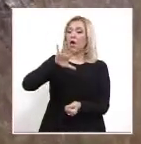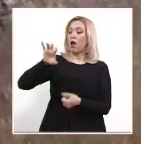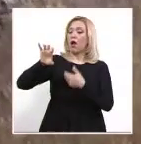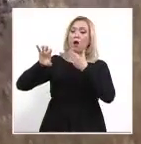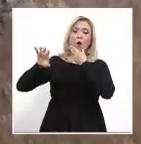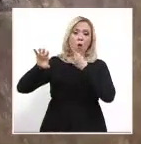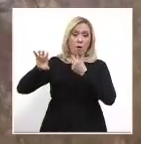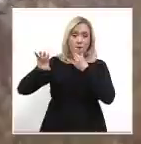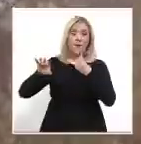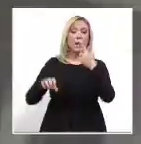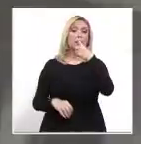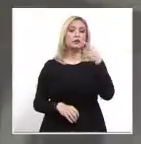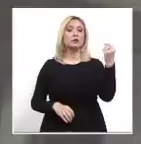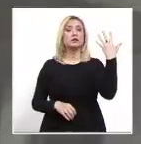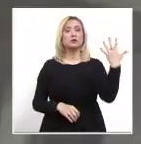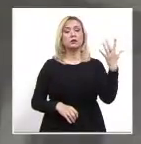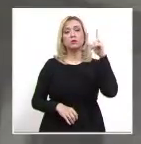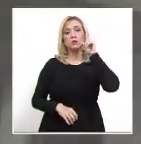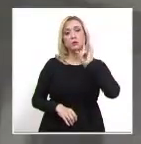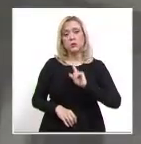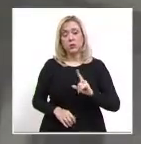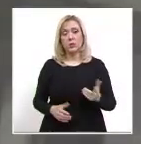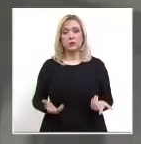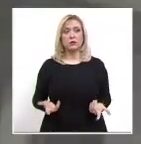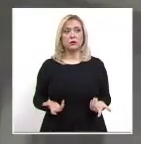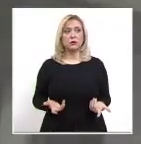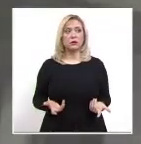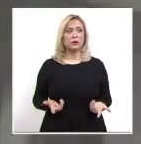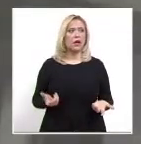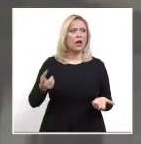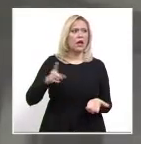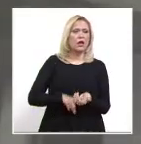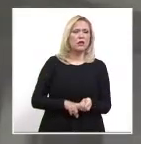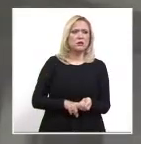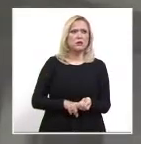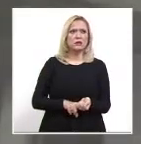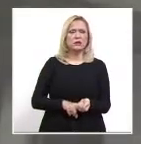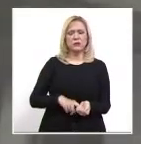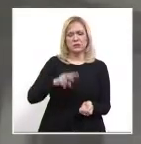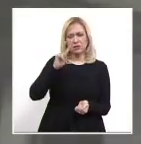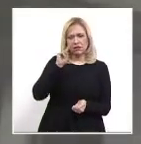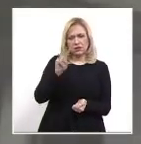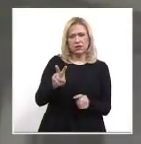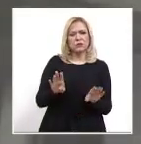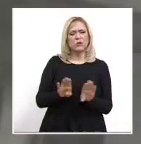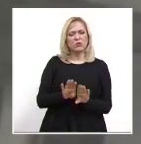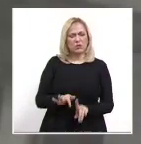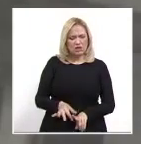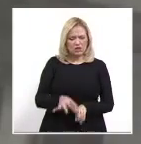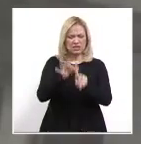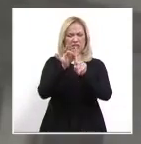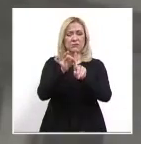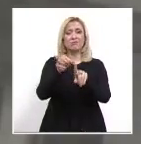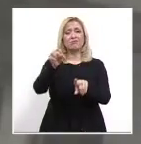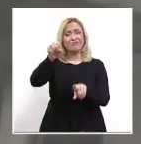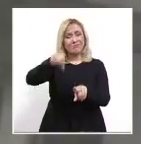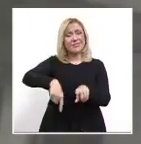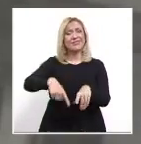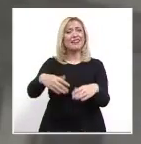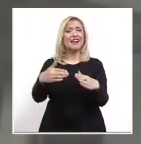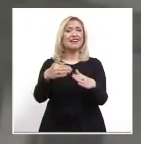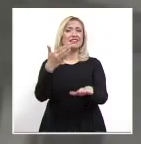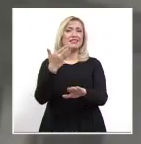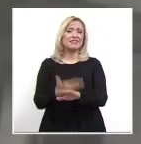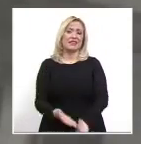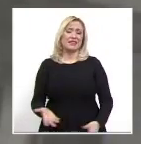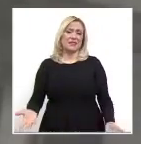105 mujeres. Muchos de la gestación de la génesis delictiva surge de la casa.